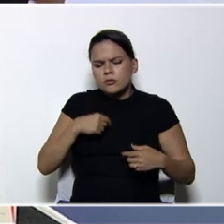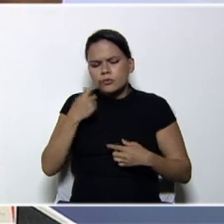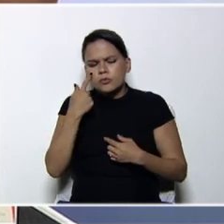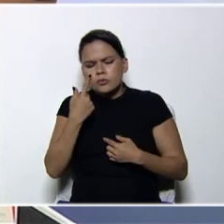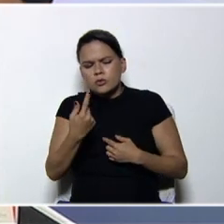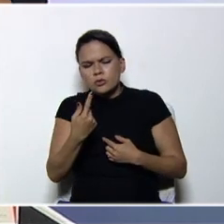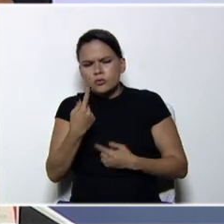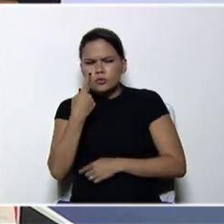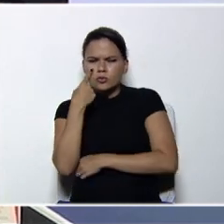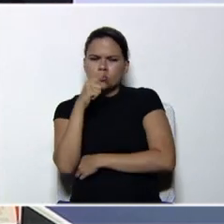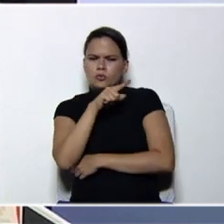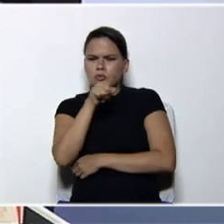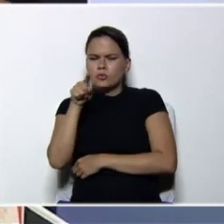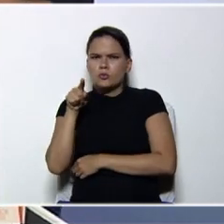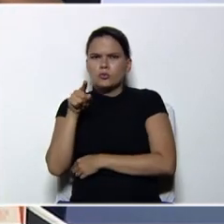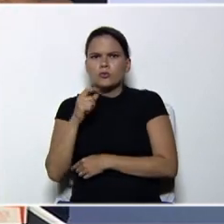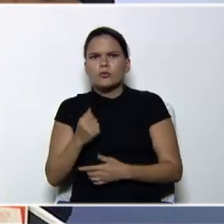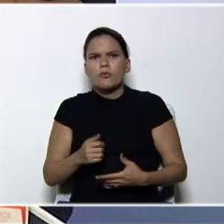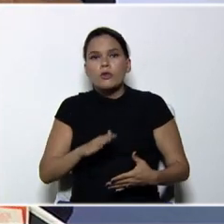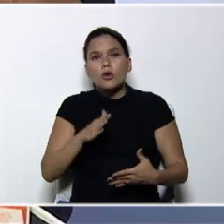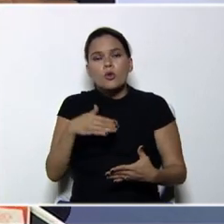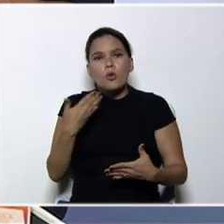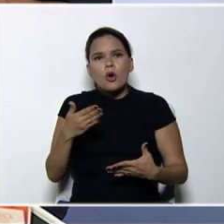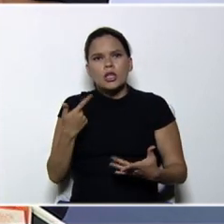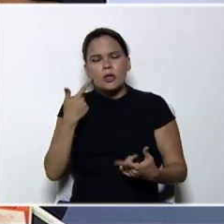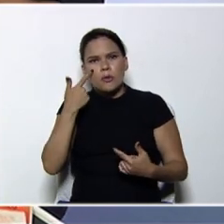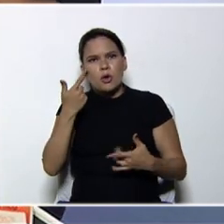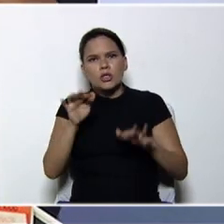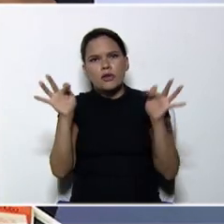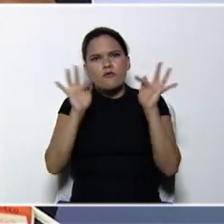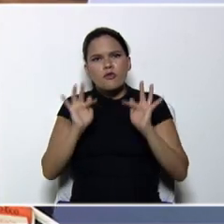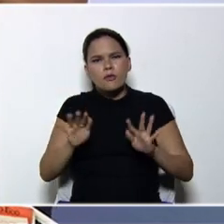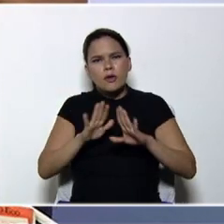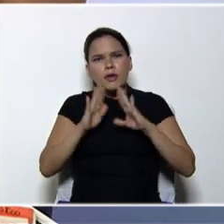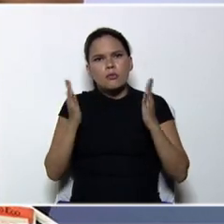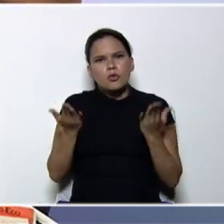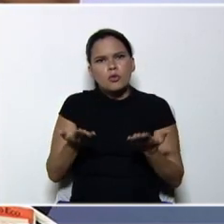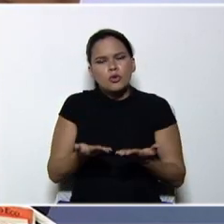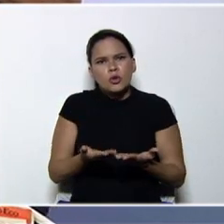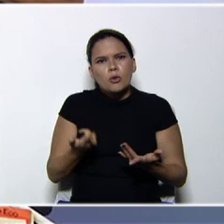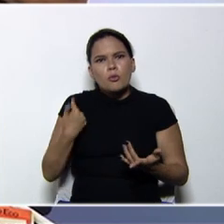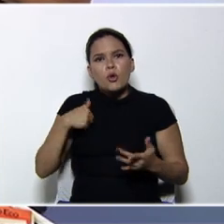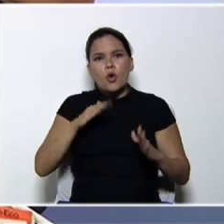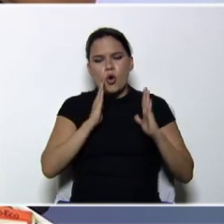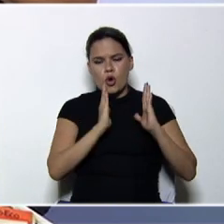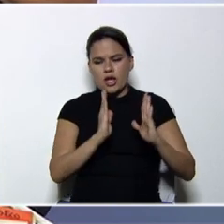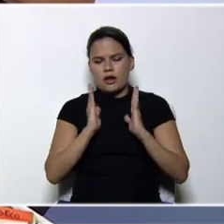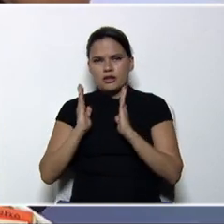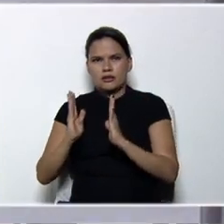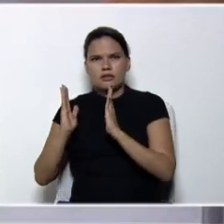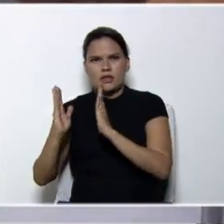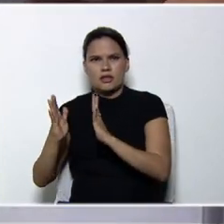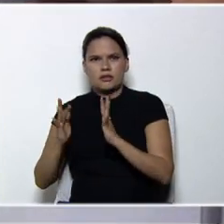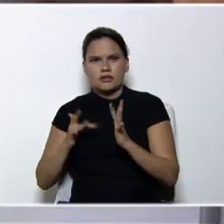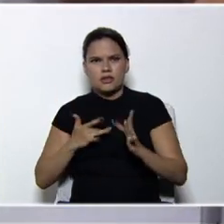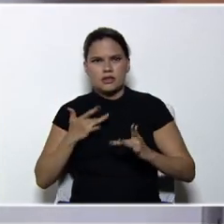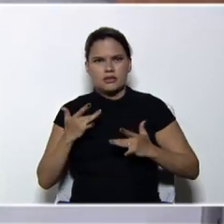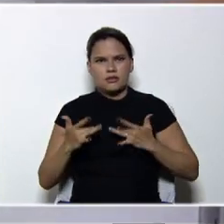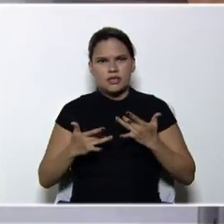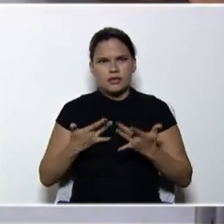estoy observando, ¿sí? Cuando tengo esas maneras de ver el mundo, puedo entonces organizar acciones. Y